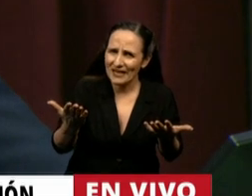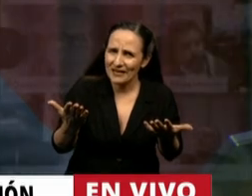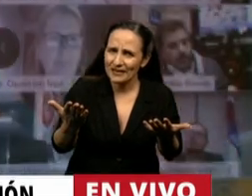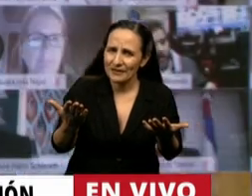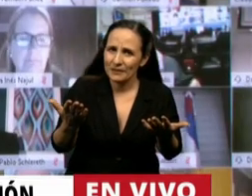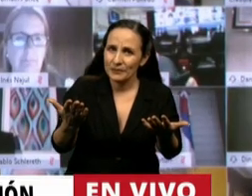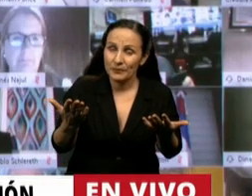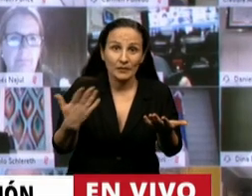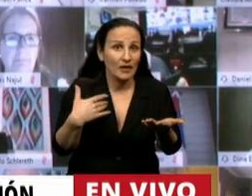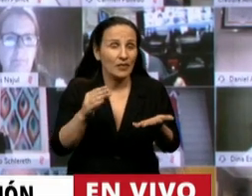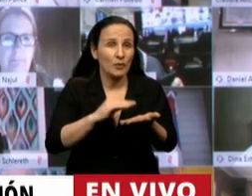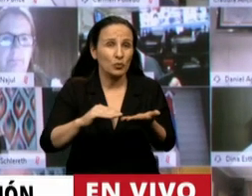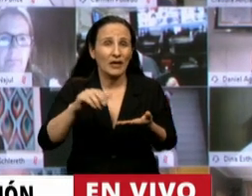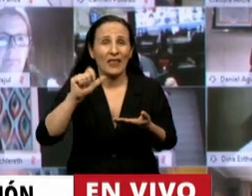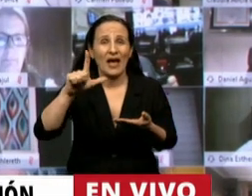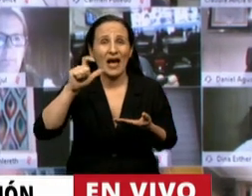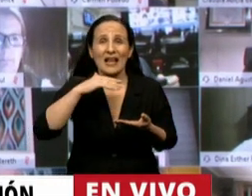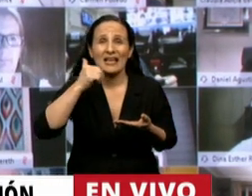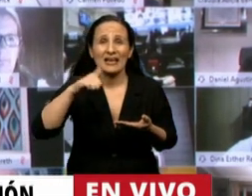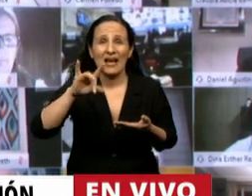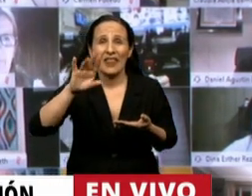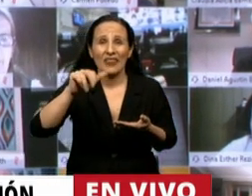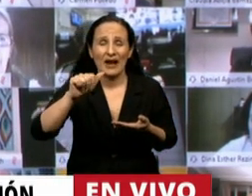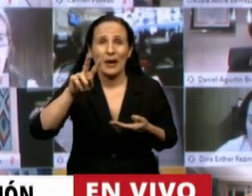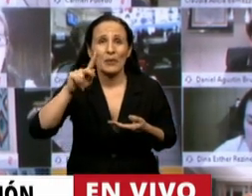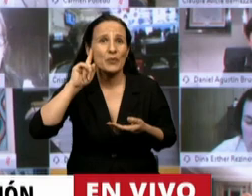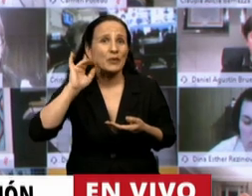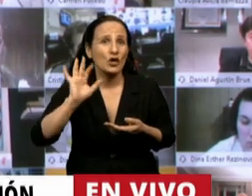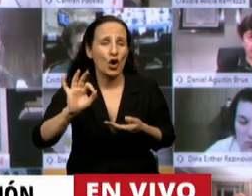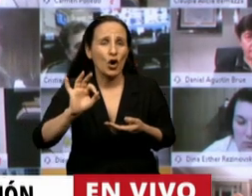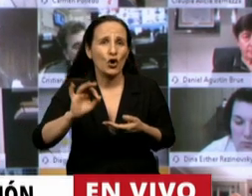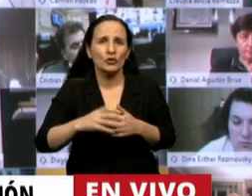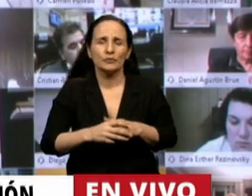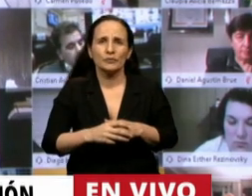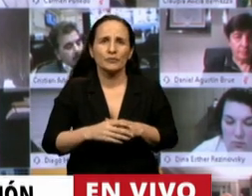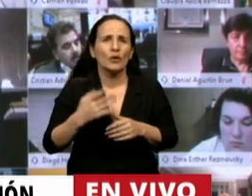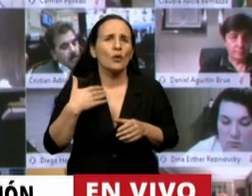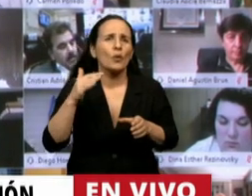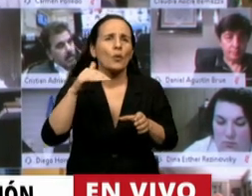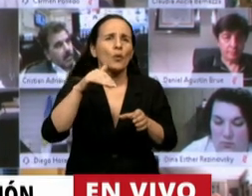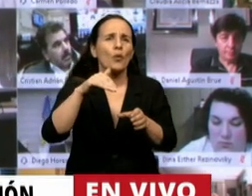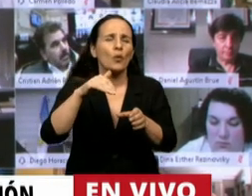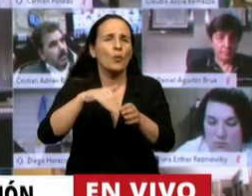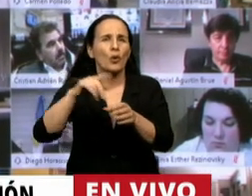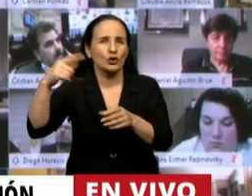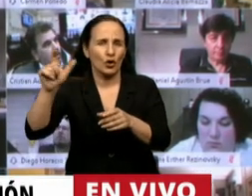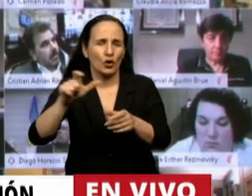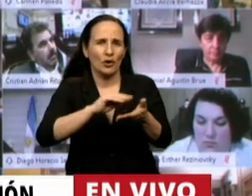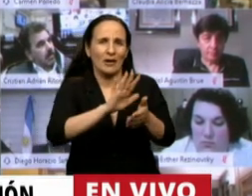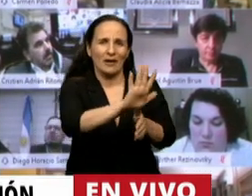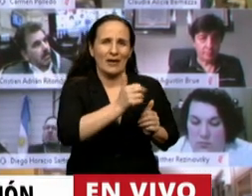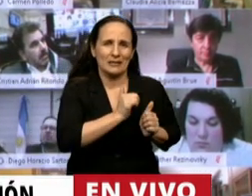presidente diputada Alejandra vigo diputada le estoy tomando el sentido del voto a otra diputada le pido por favor